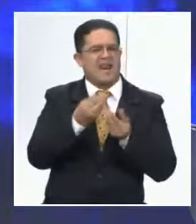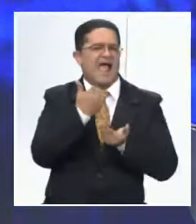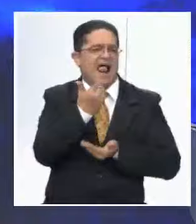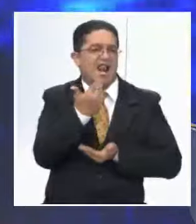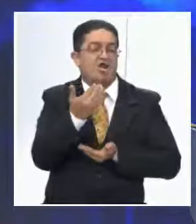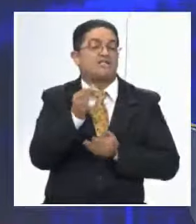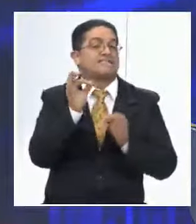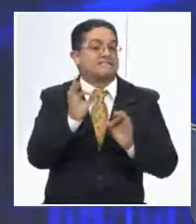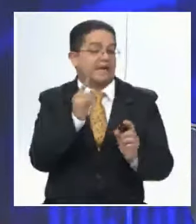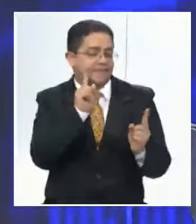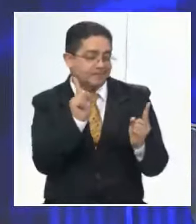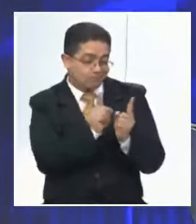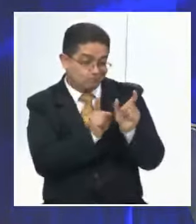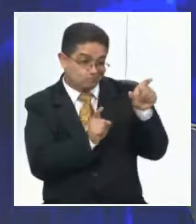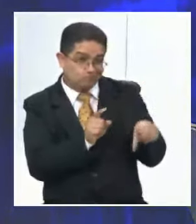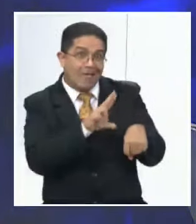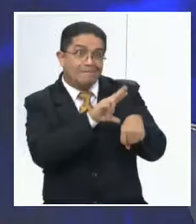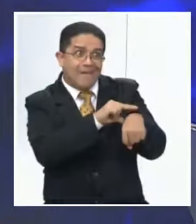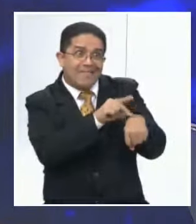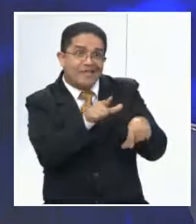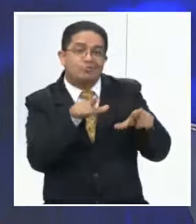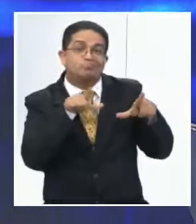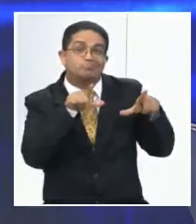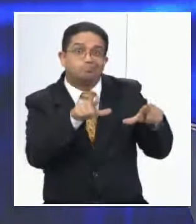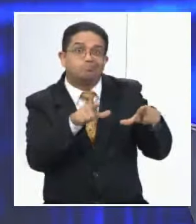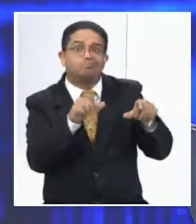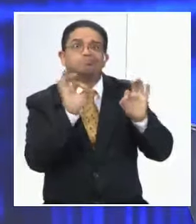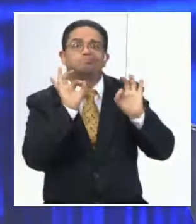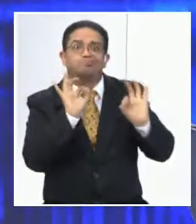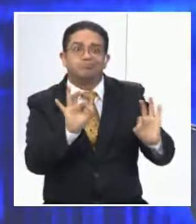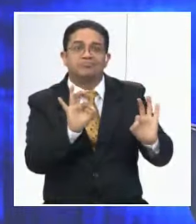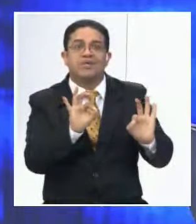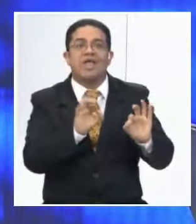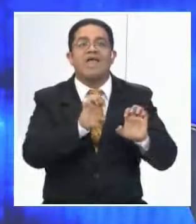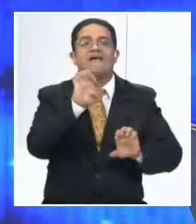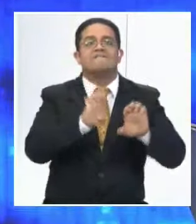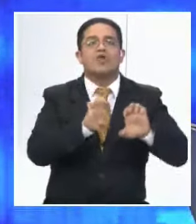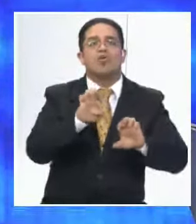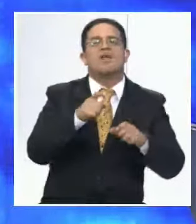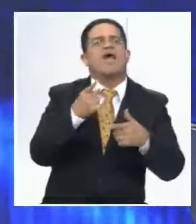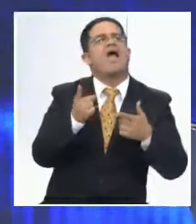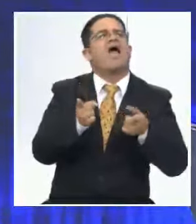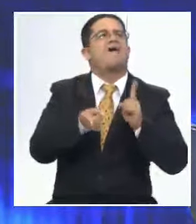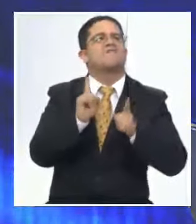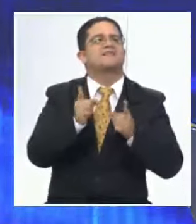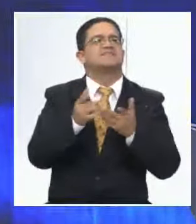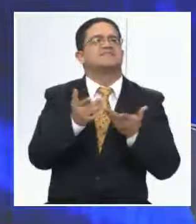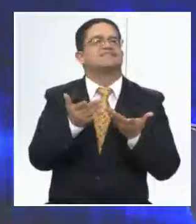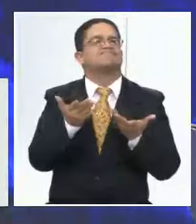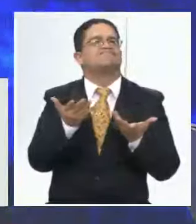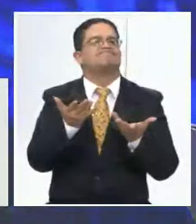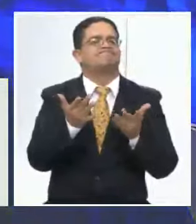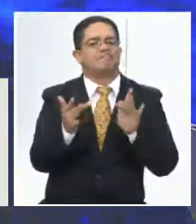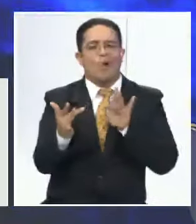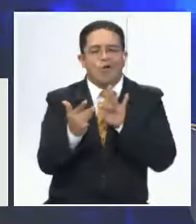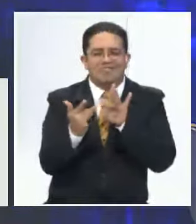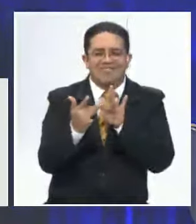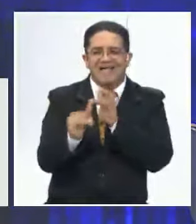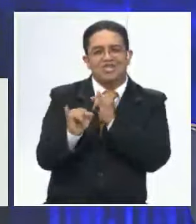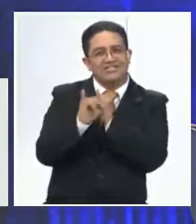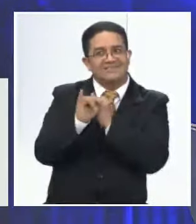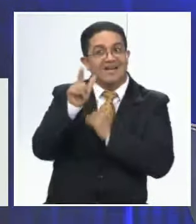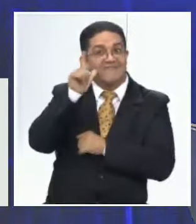asistir a especialistas que estén certificados. Evaluar esto porque existen, muchas veces estamos en la era de las redes sociales y nos dejamos llevar